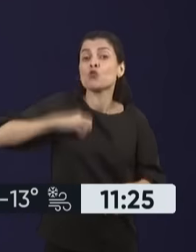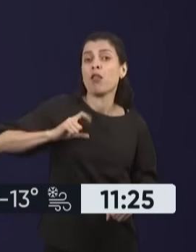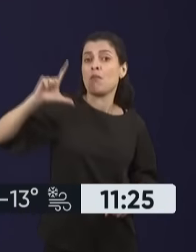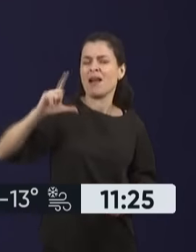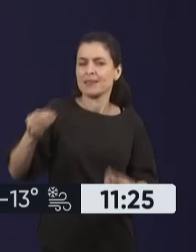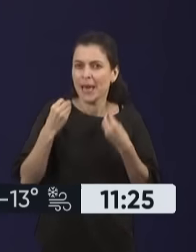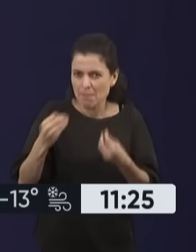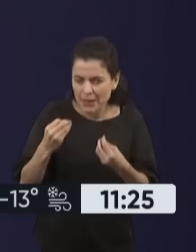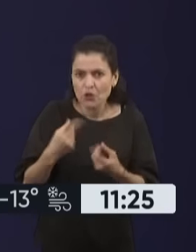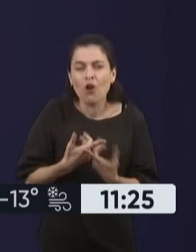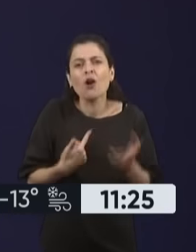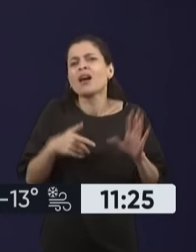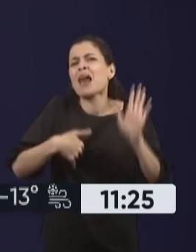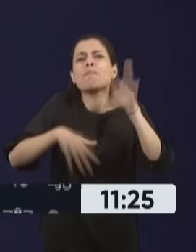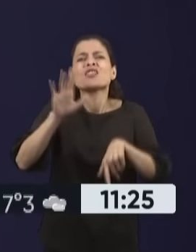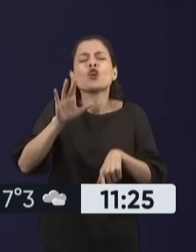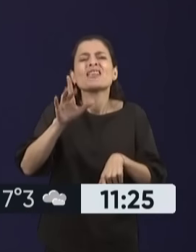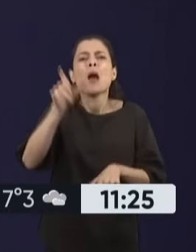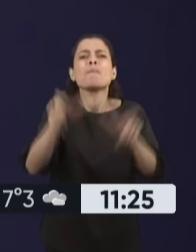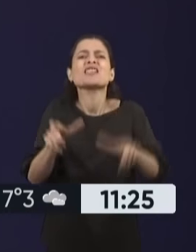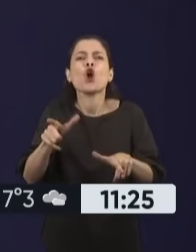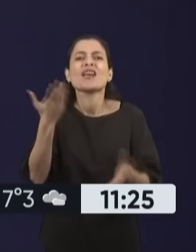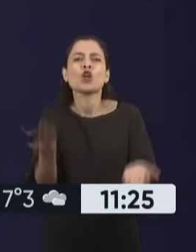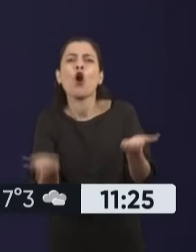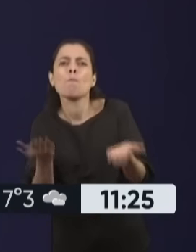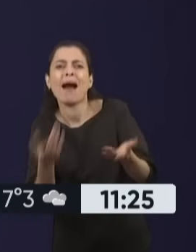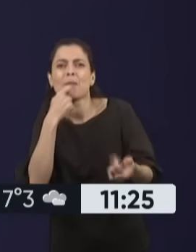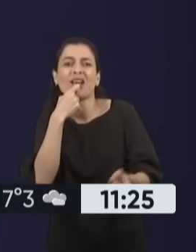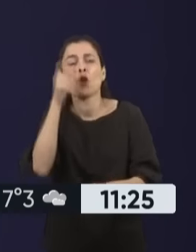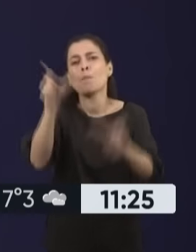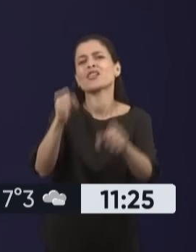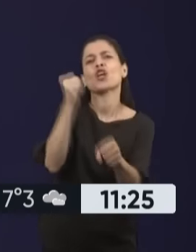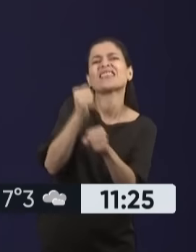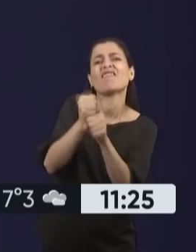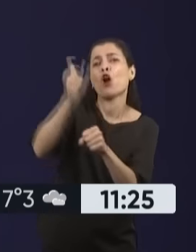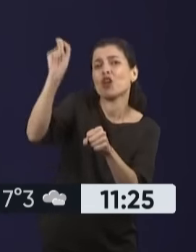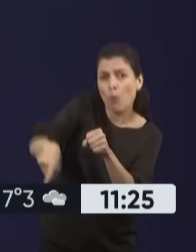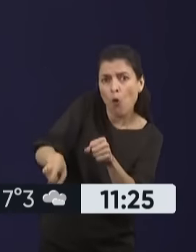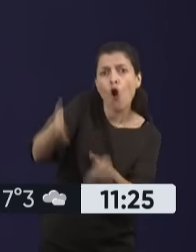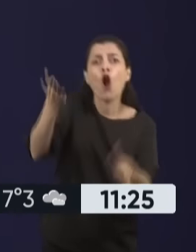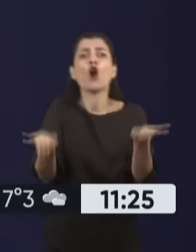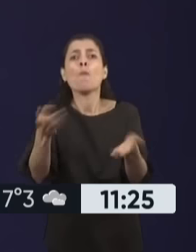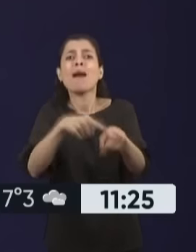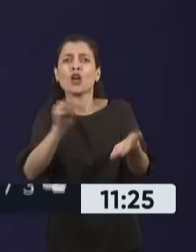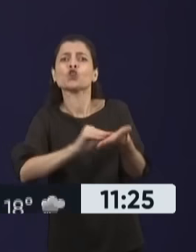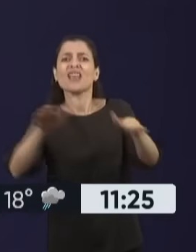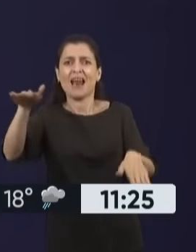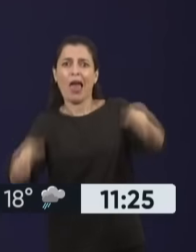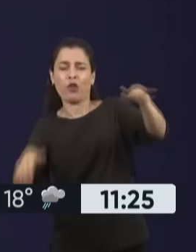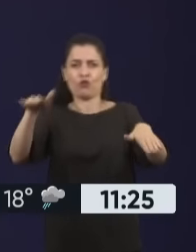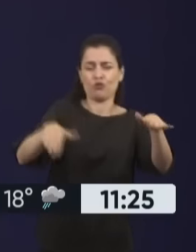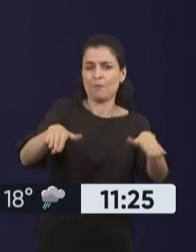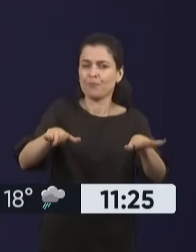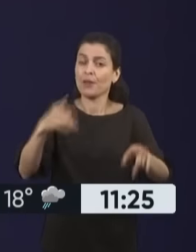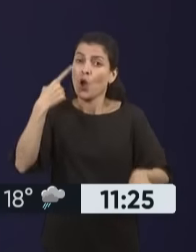precisamente la comparación con el que más gana no o con el que supuestamente tiene un salario más elevado Más allá de que falseo el dato